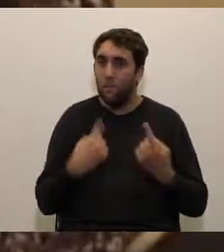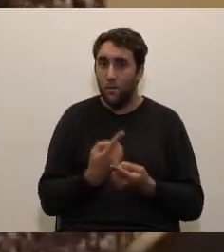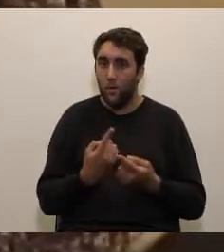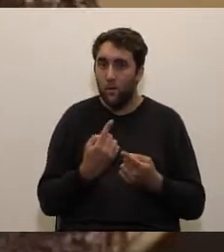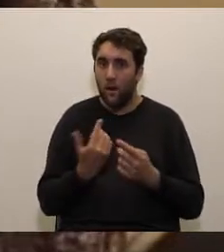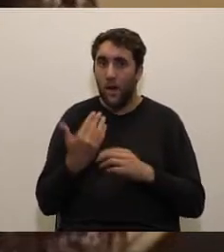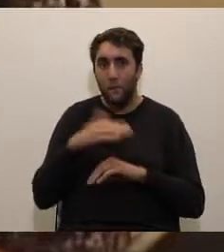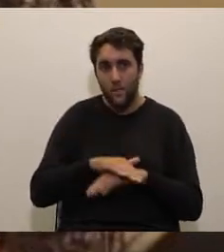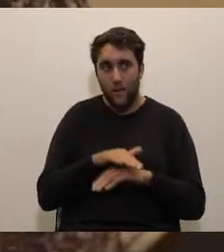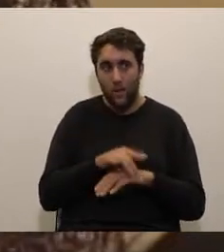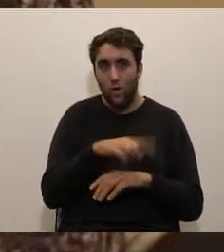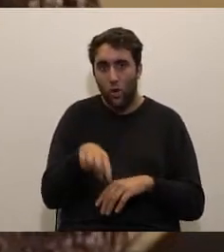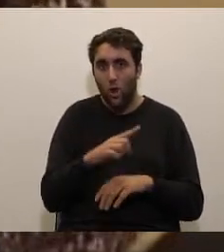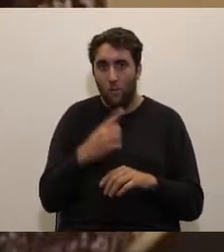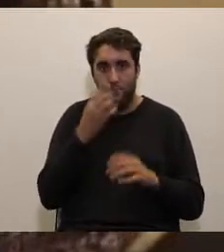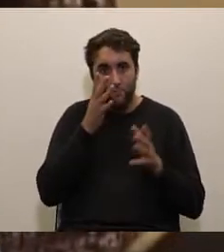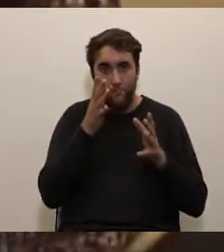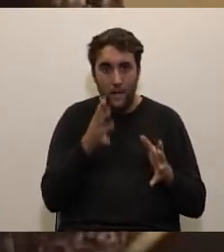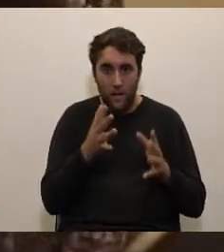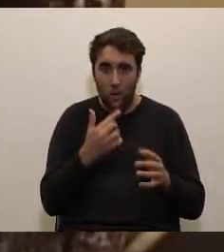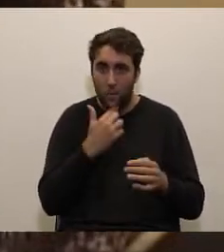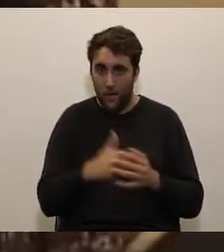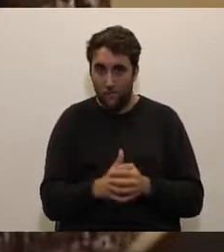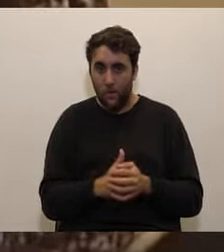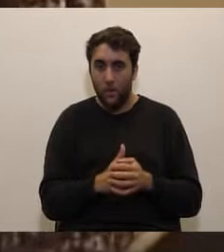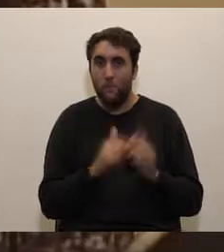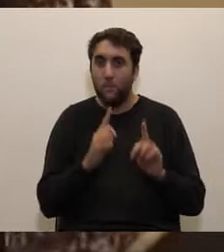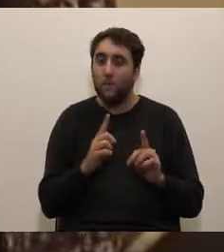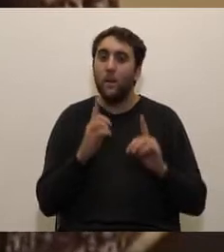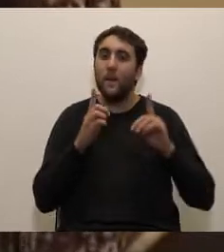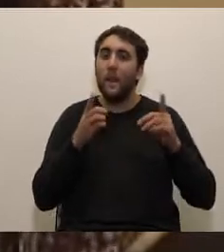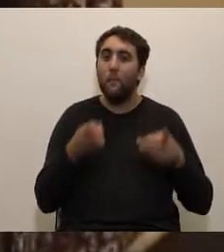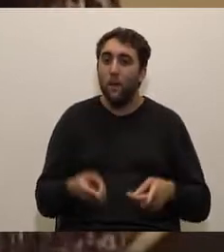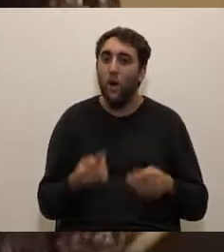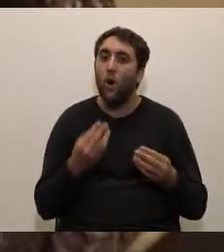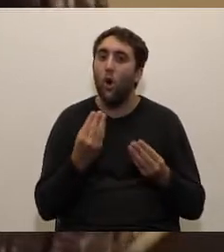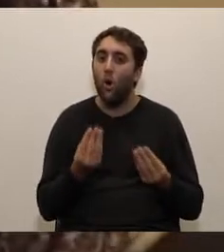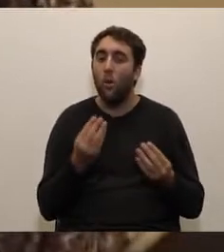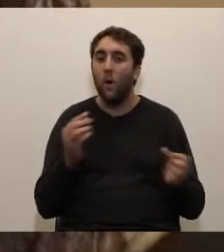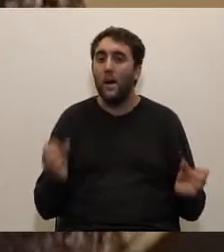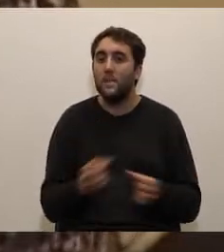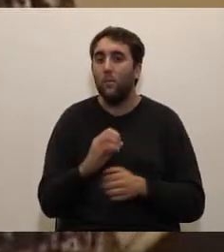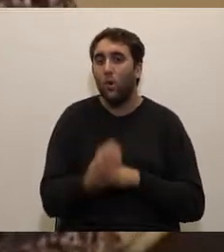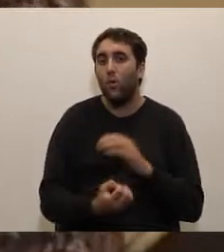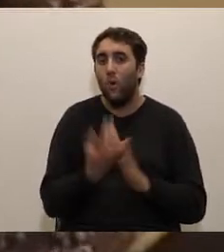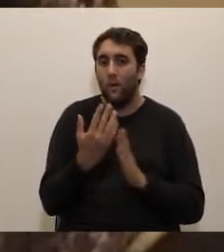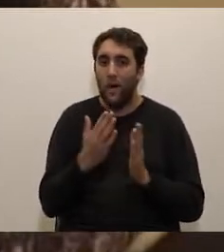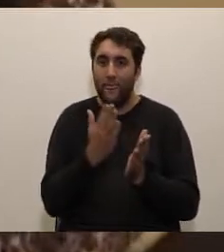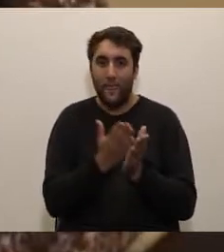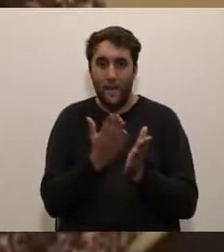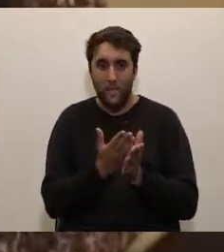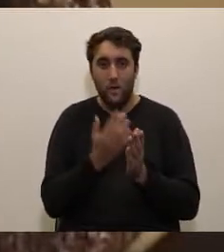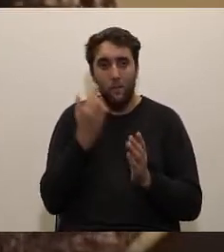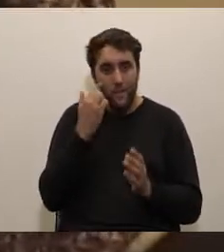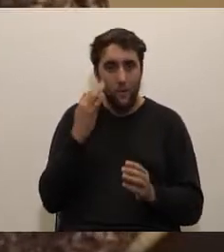sus problemas, de sus riesgos, y de cómo también construimos una agenda de derechos que tenga que ver